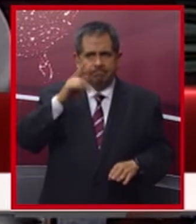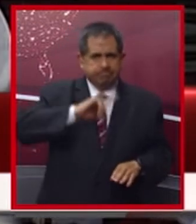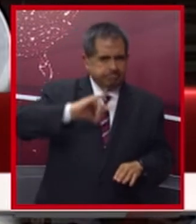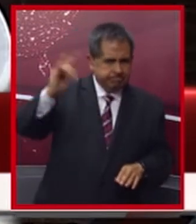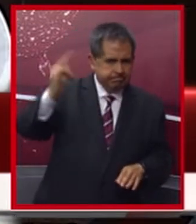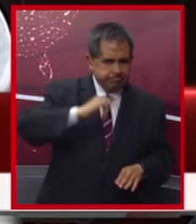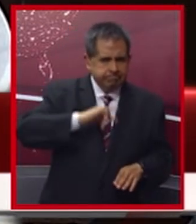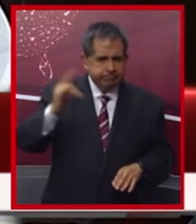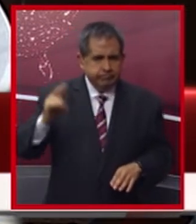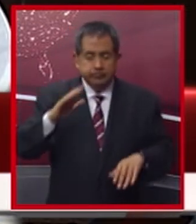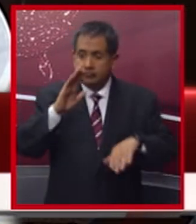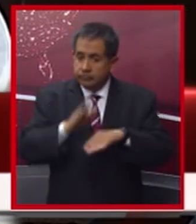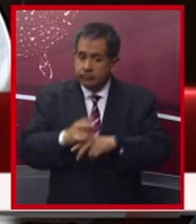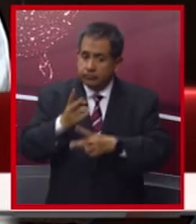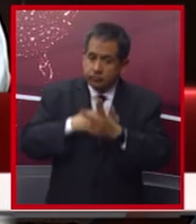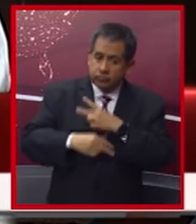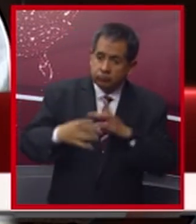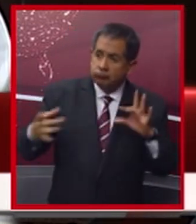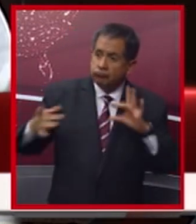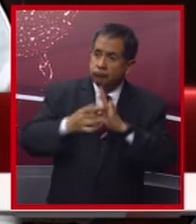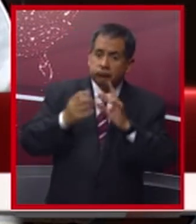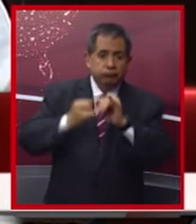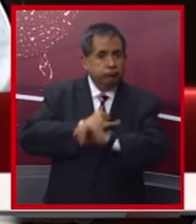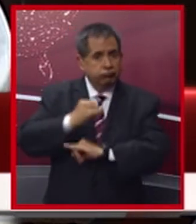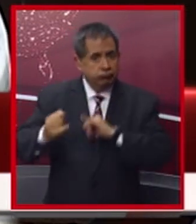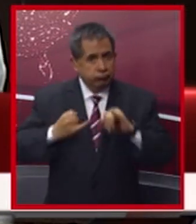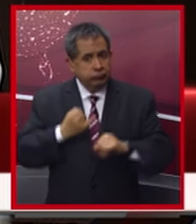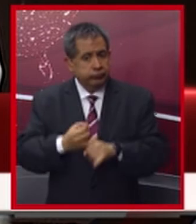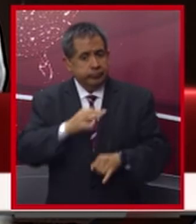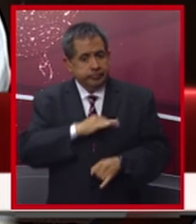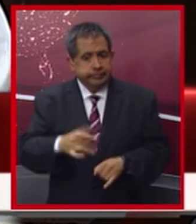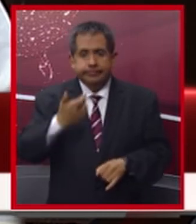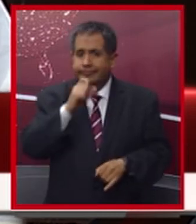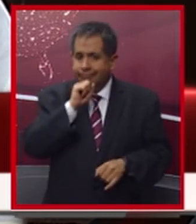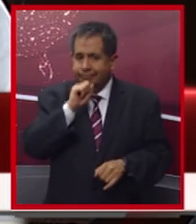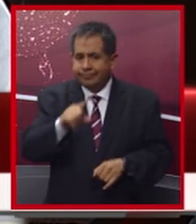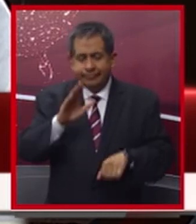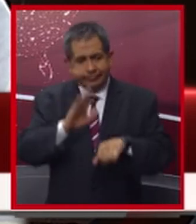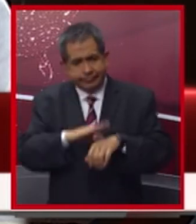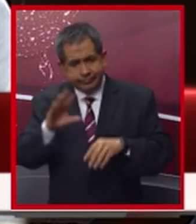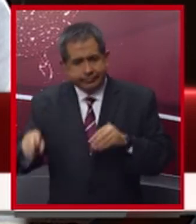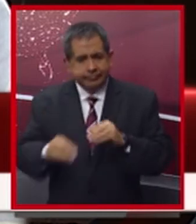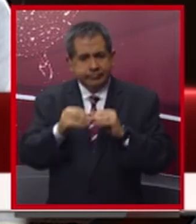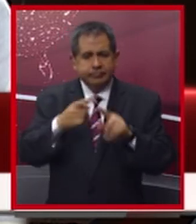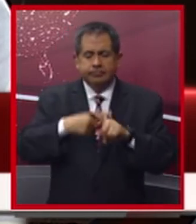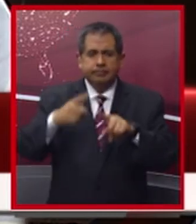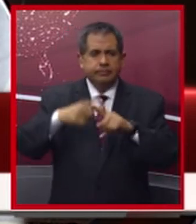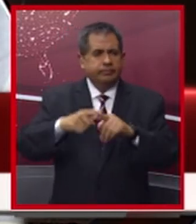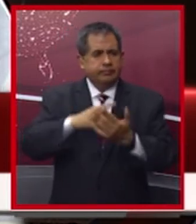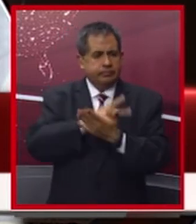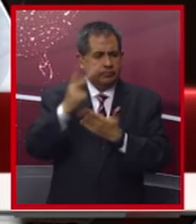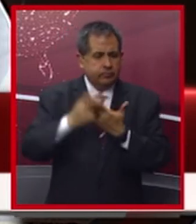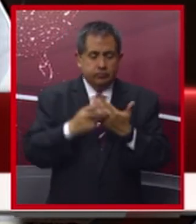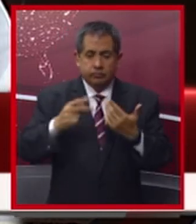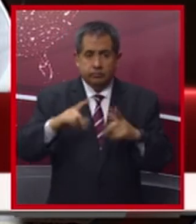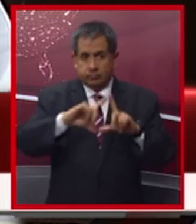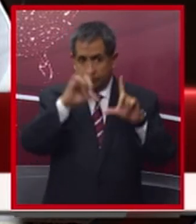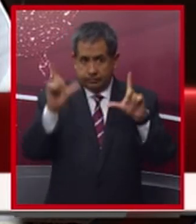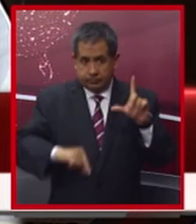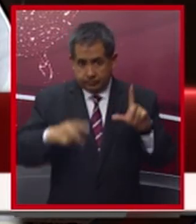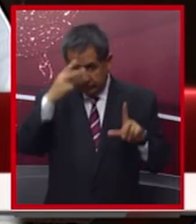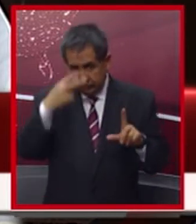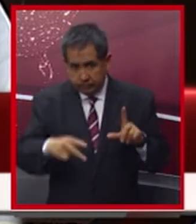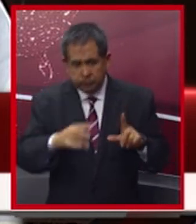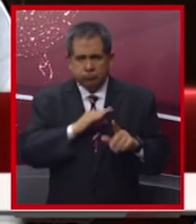pues no solo incrementará las alianzas internacionales, sino que además permitirá que los proveedores de las aerolíneas nacionales